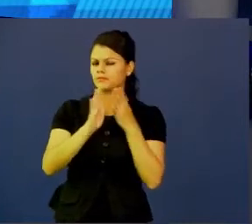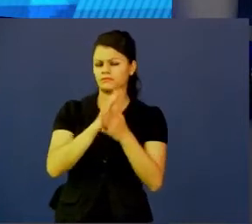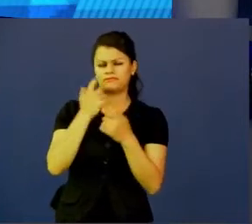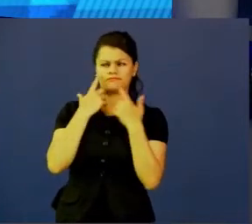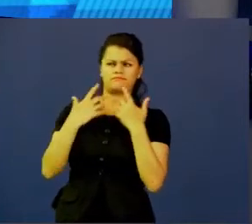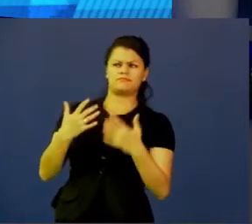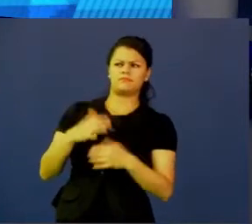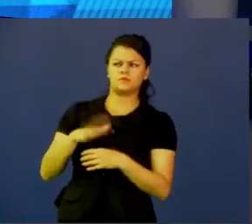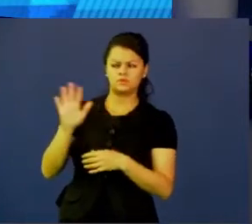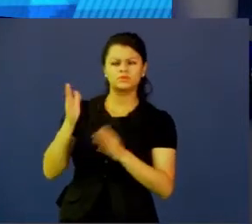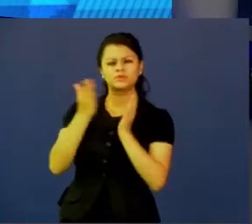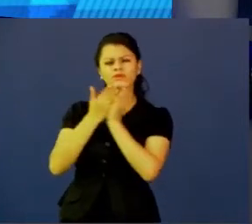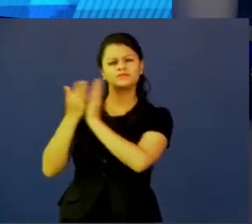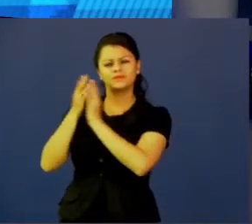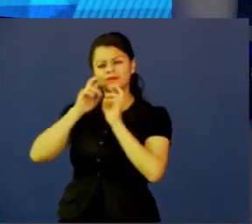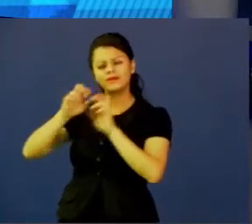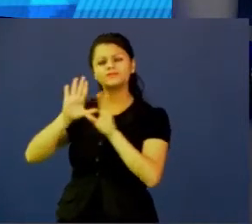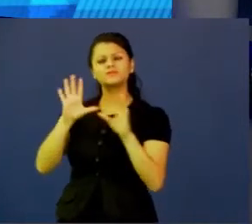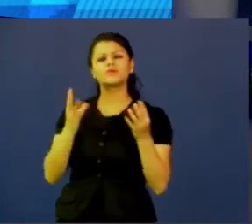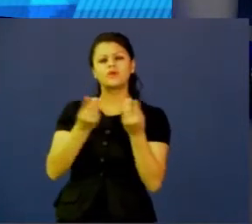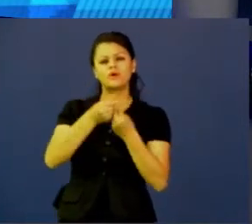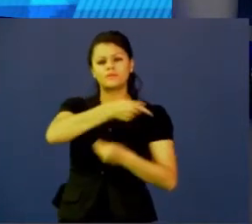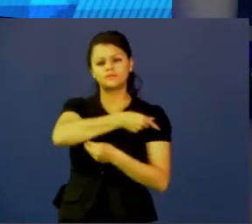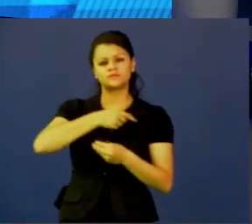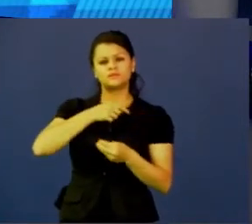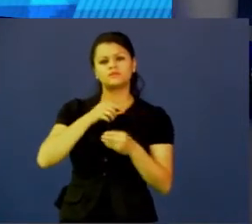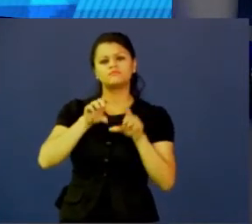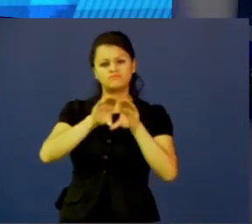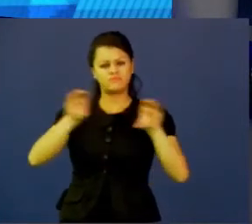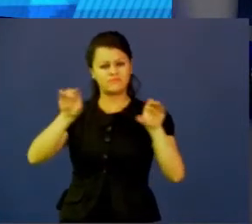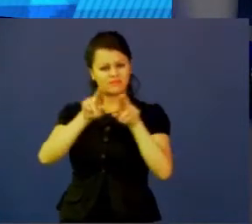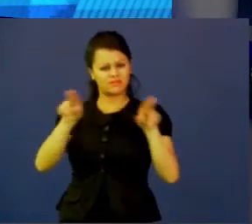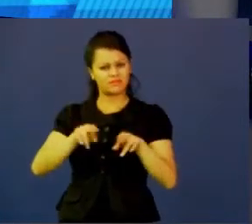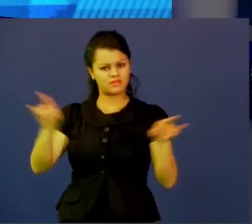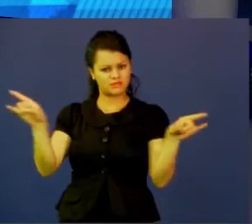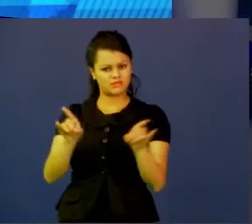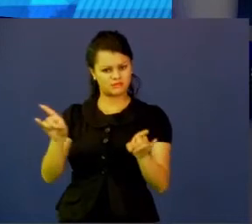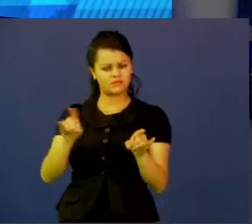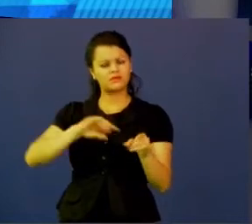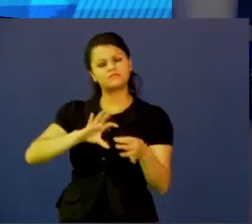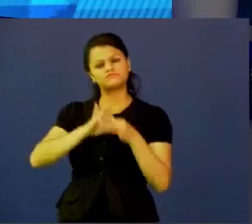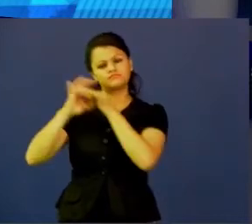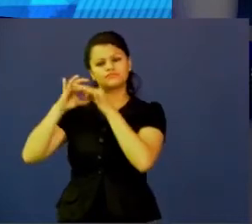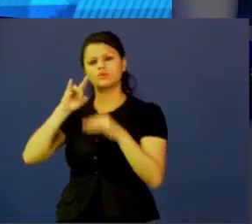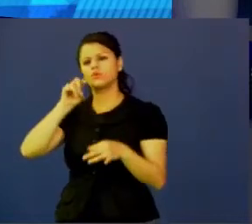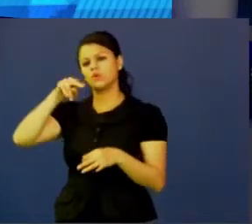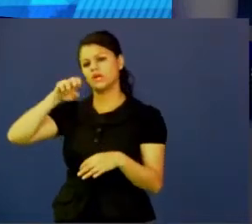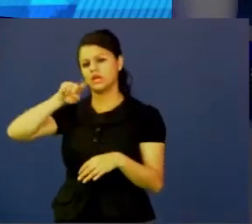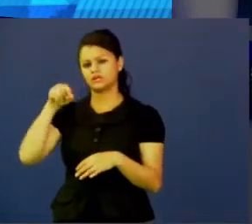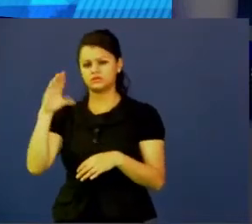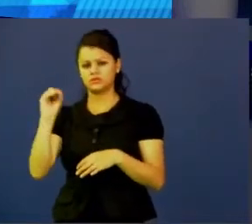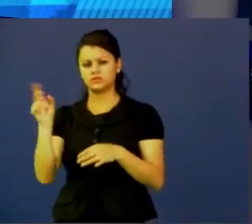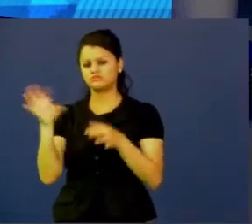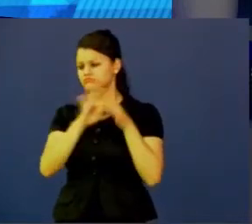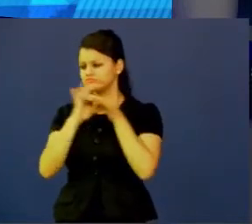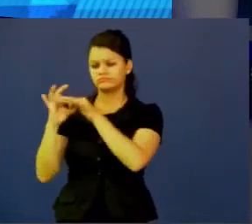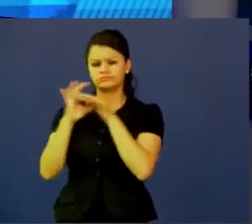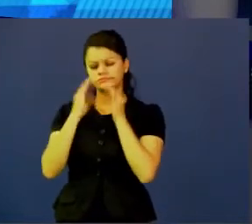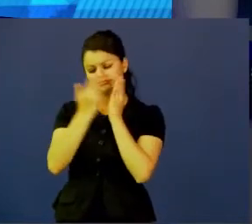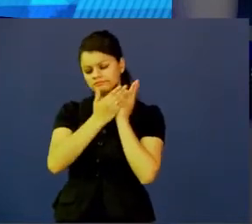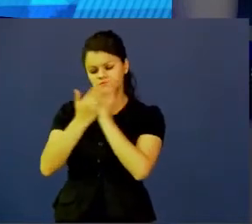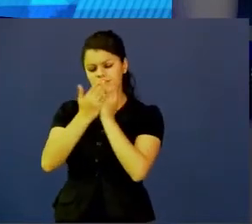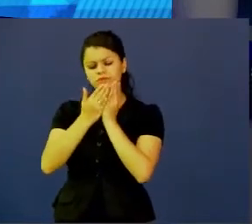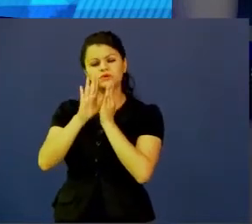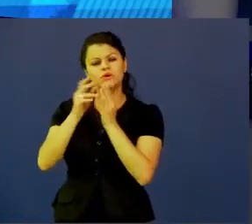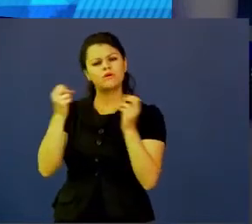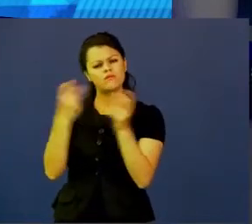hizo la Comisión de Banda Ancha con la Unión Internacional de Telecomunicaciones y con la UNESCO. Ellos hicieron un estudio de violencia contra la mujer